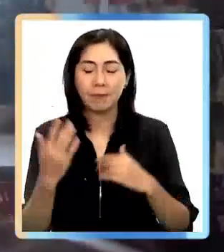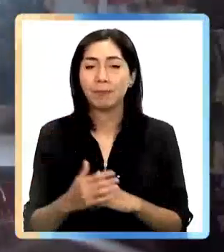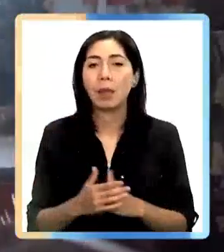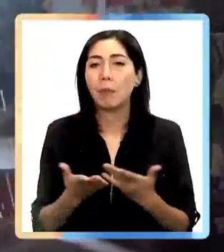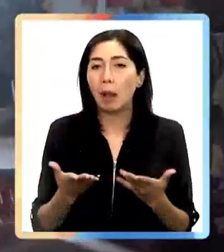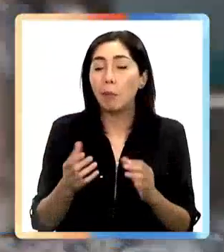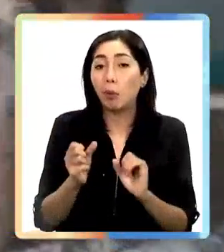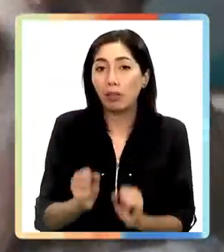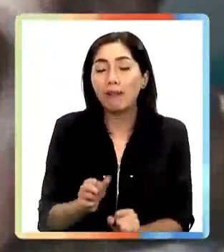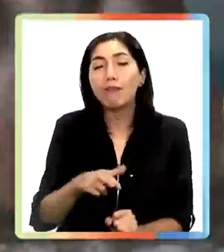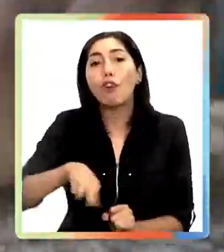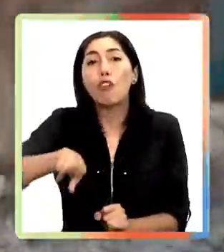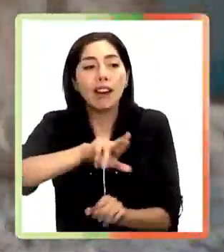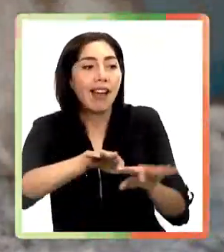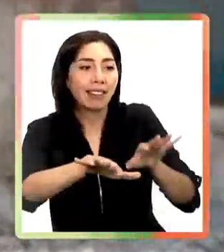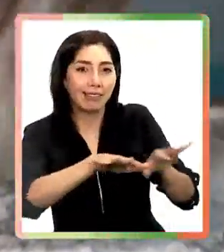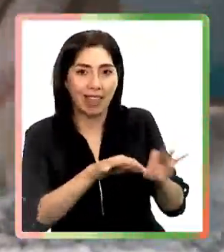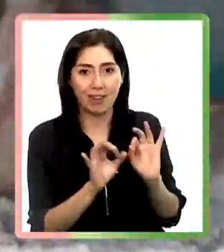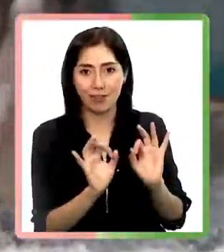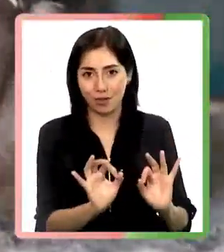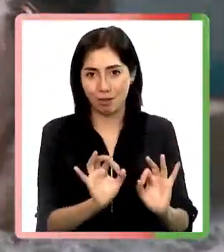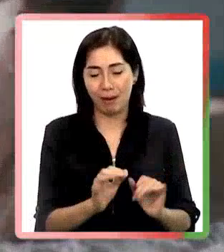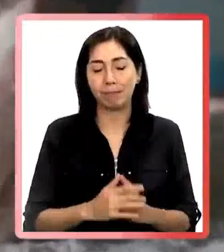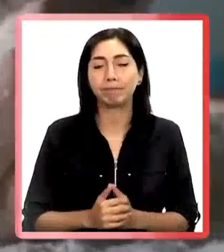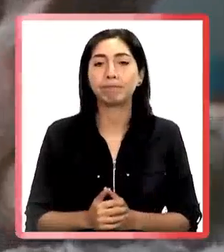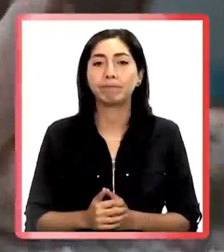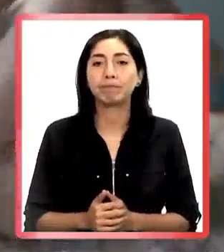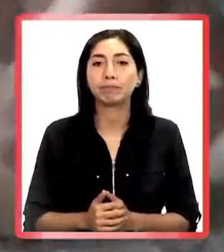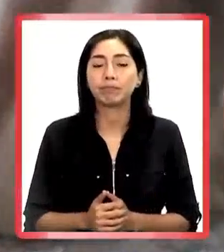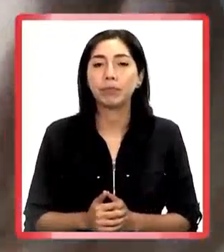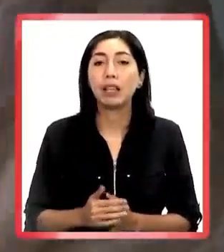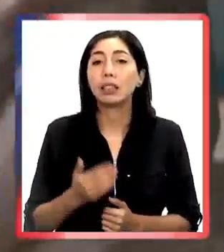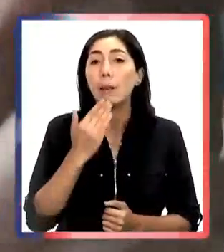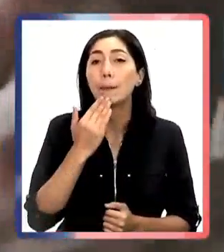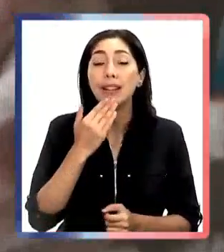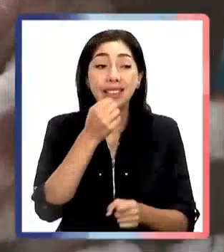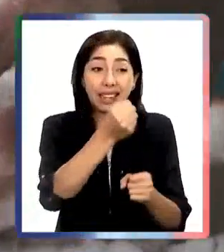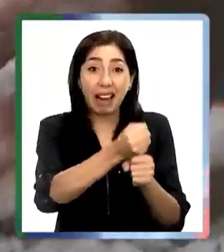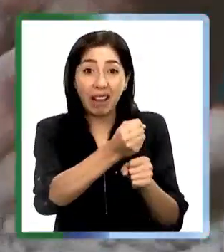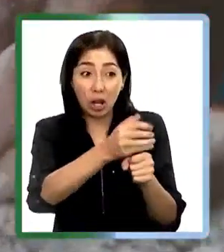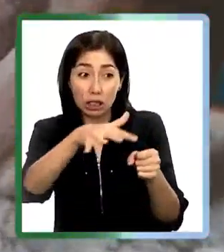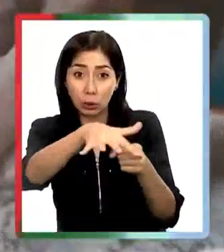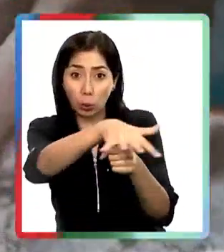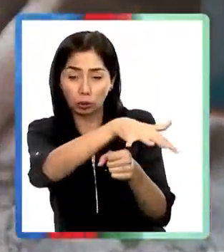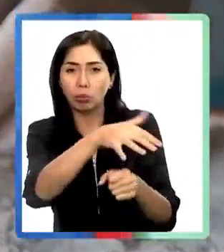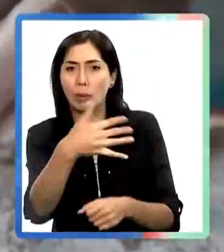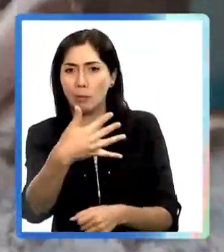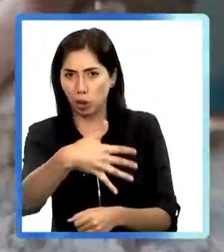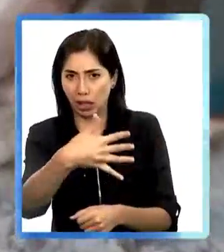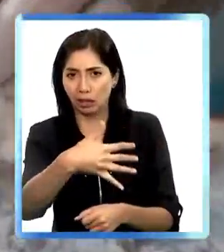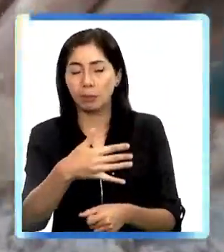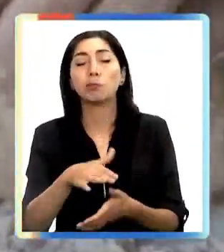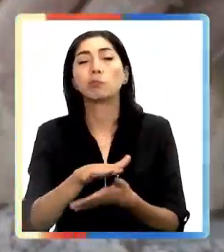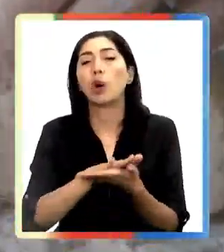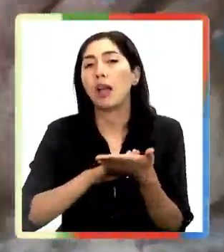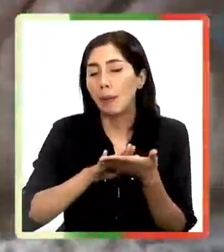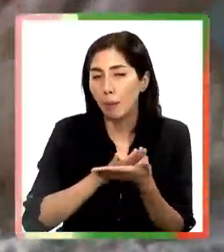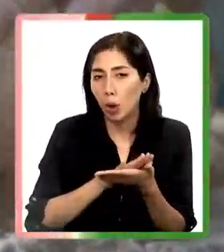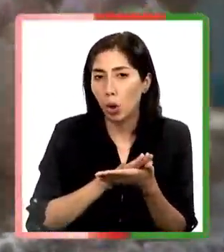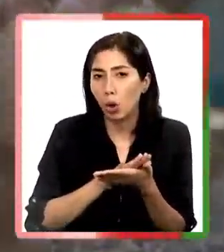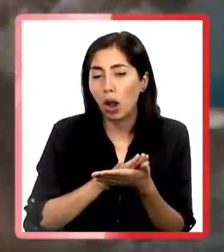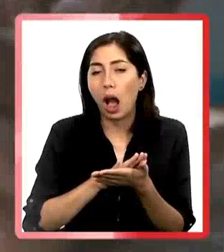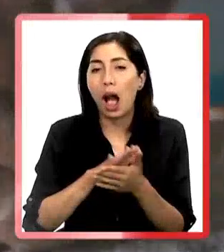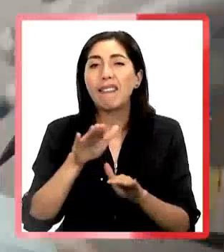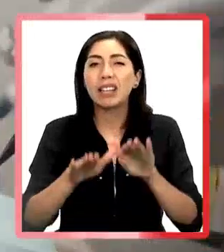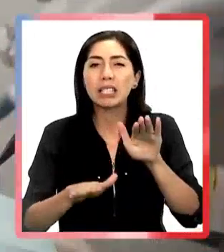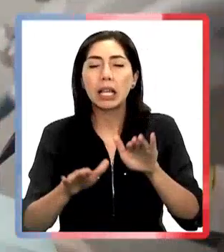como para volver a nuestras actividades cotidianas. Las condiciones del trabajo también son importantes. Hay muchos trabajos, por ejemplo, y uno escucha